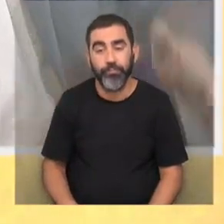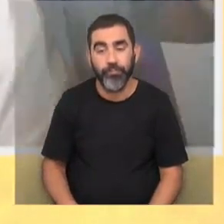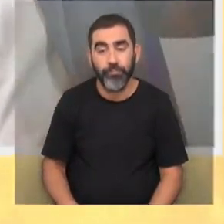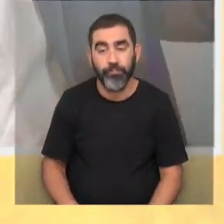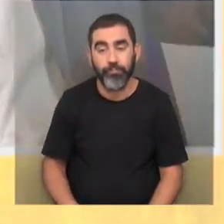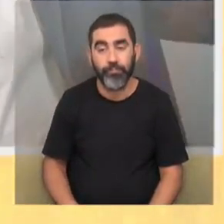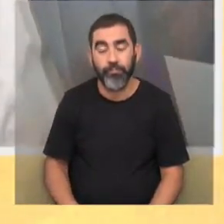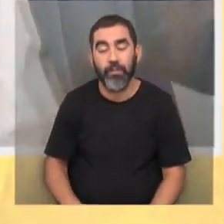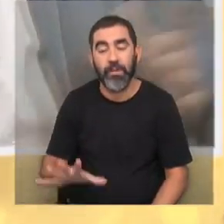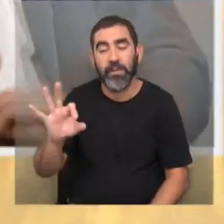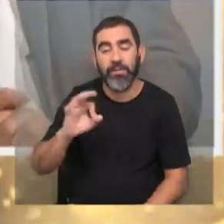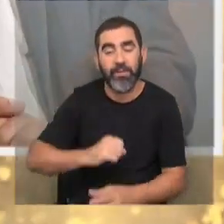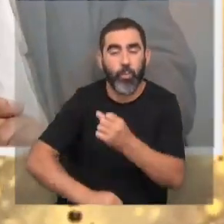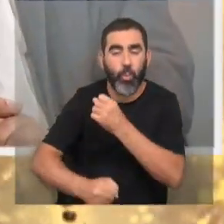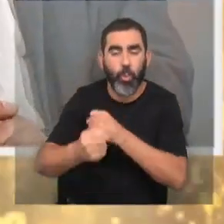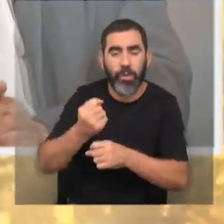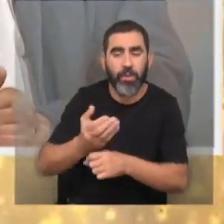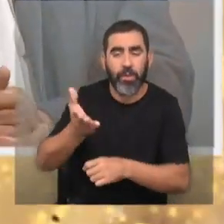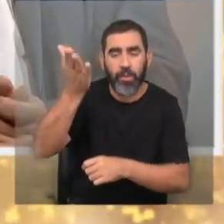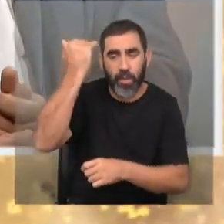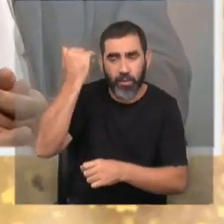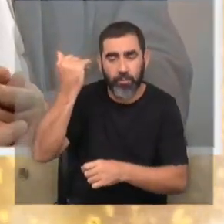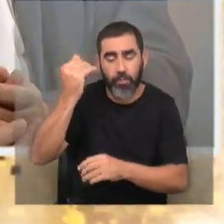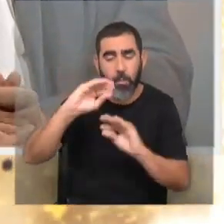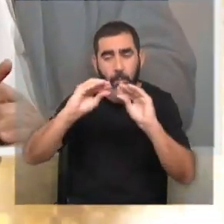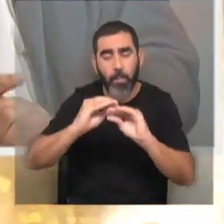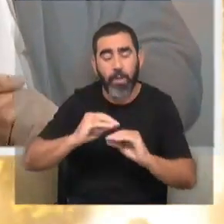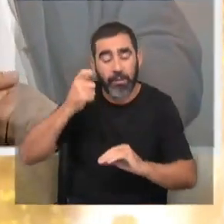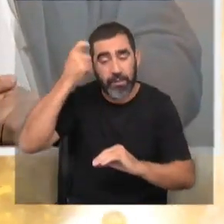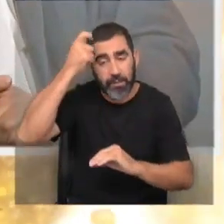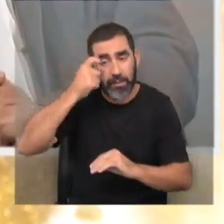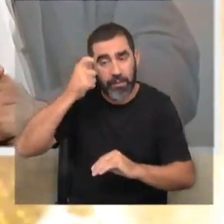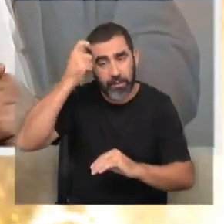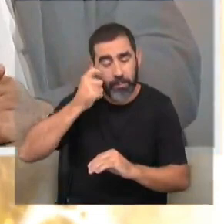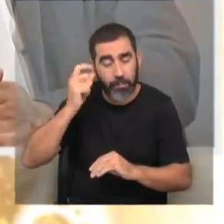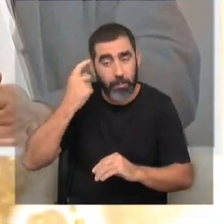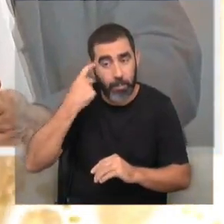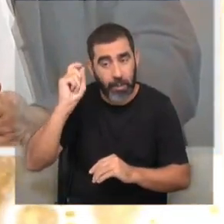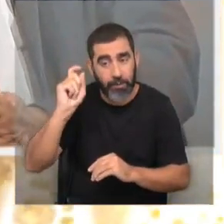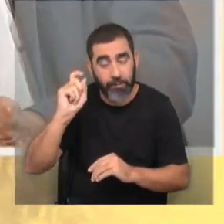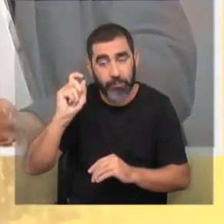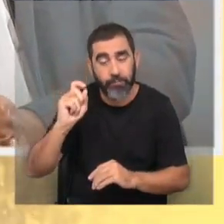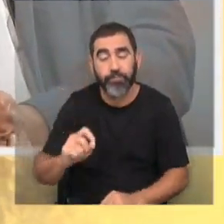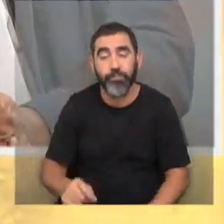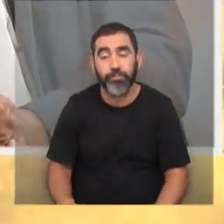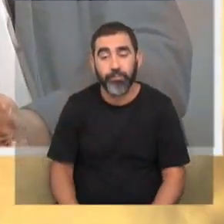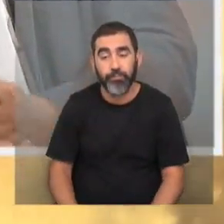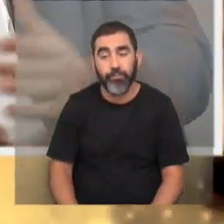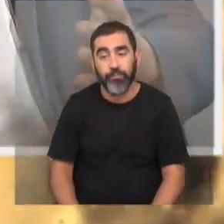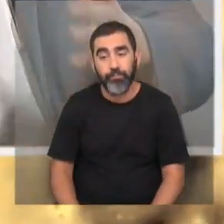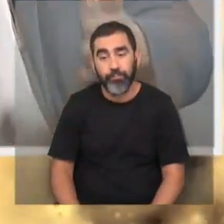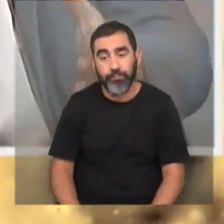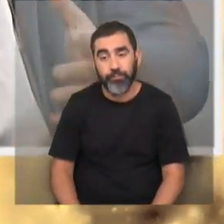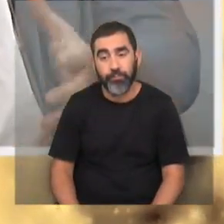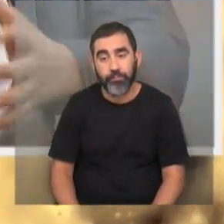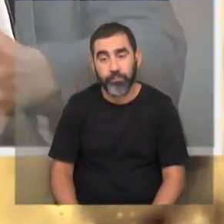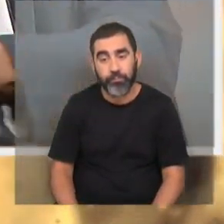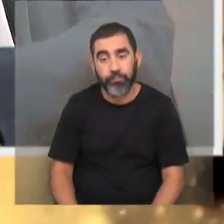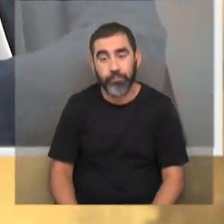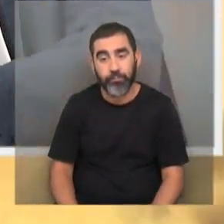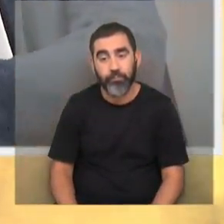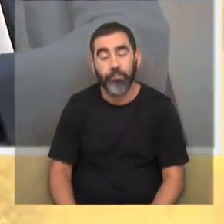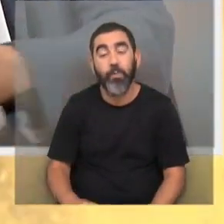planteado 50 años antes por Alexander Elyap, un matemático ruso que había encontrado condiciones para